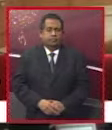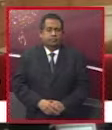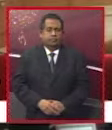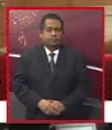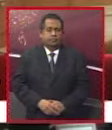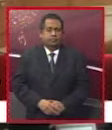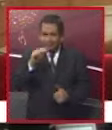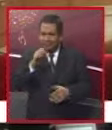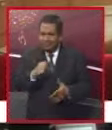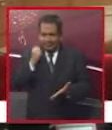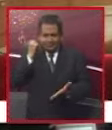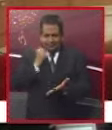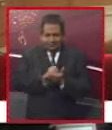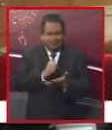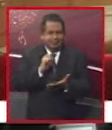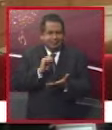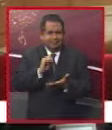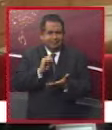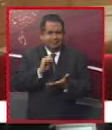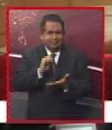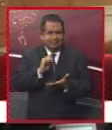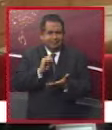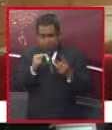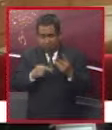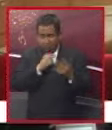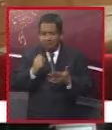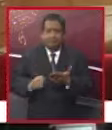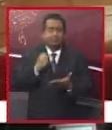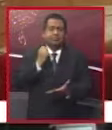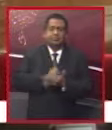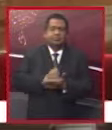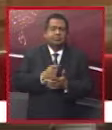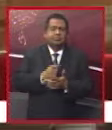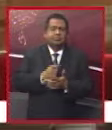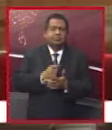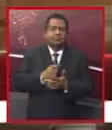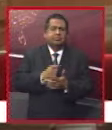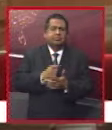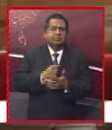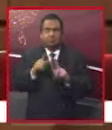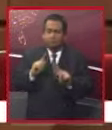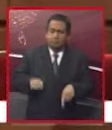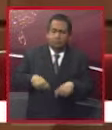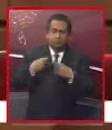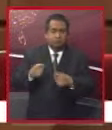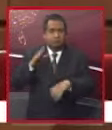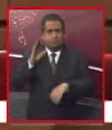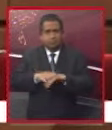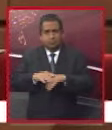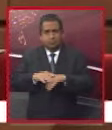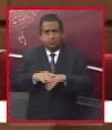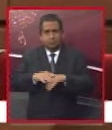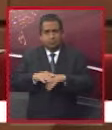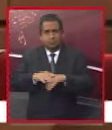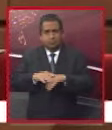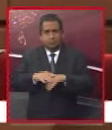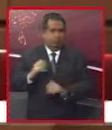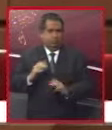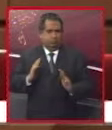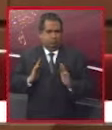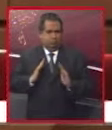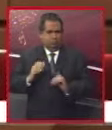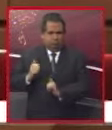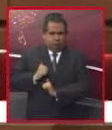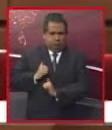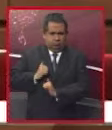No podemos aprobar un conjunto de reformas que solo pretenden dotar de más herramientas al